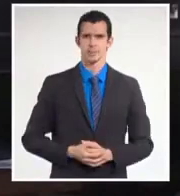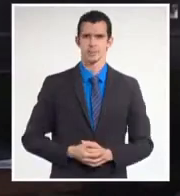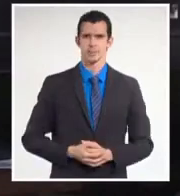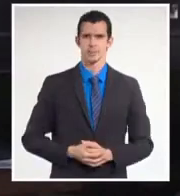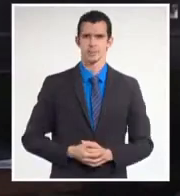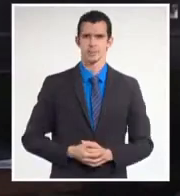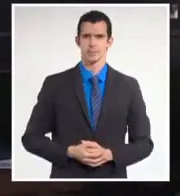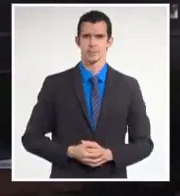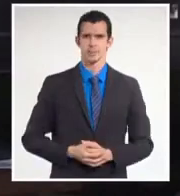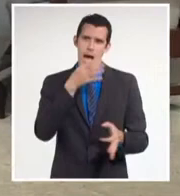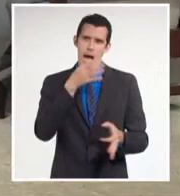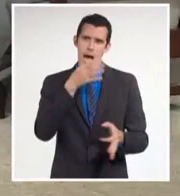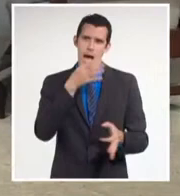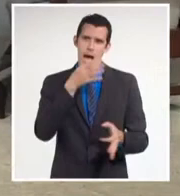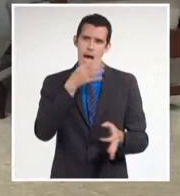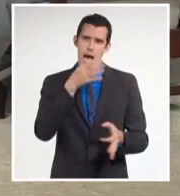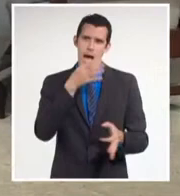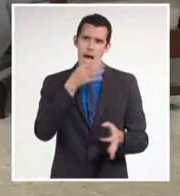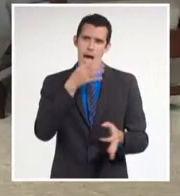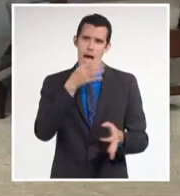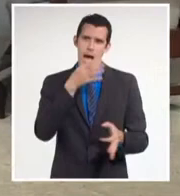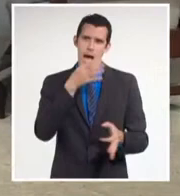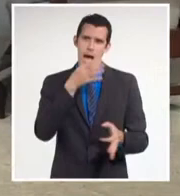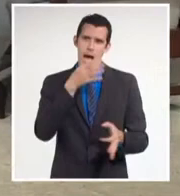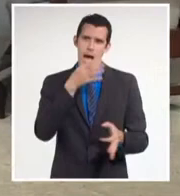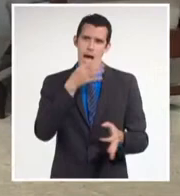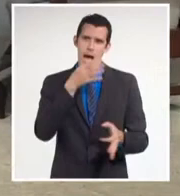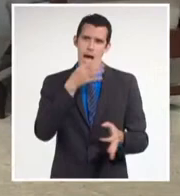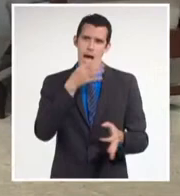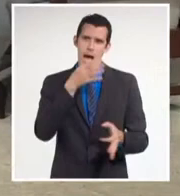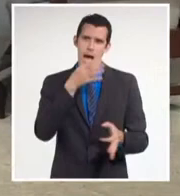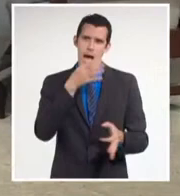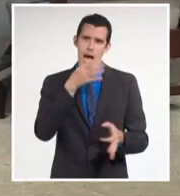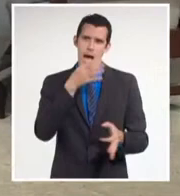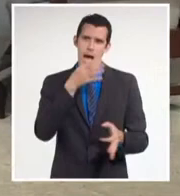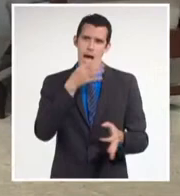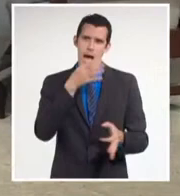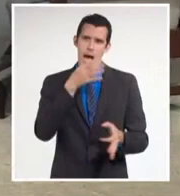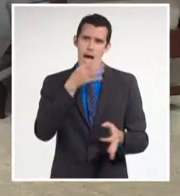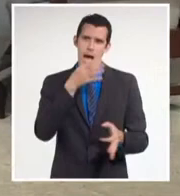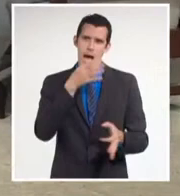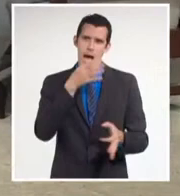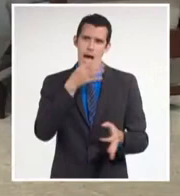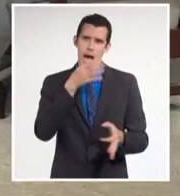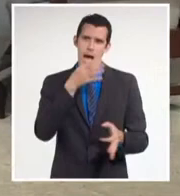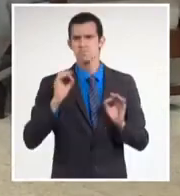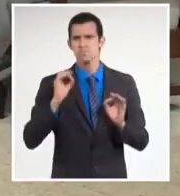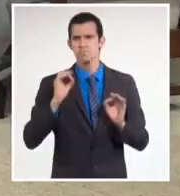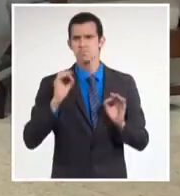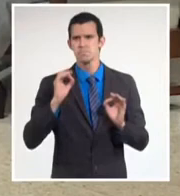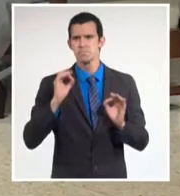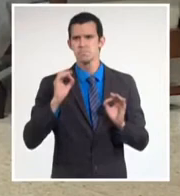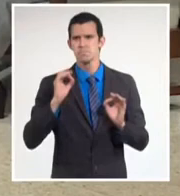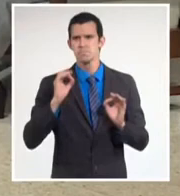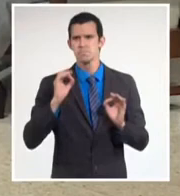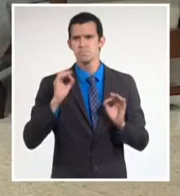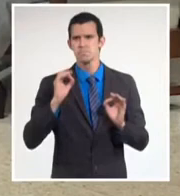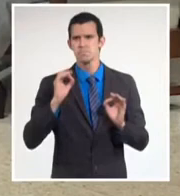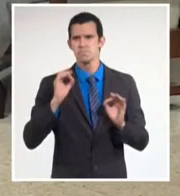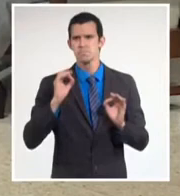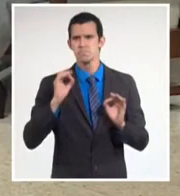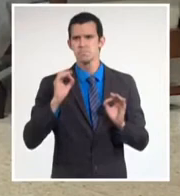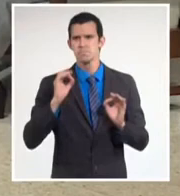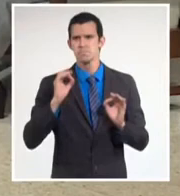hemos estado desarrollando desde el Palacio de Convenciones. Yo creo que hay mucha confianza, hay mucha esperanza y hay también plena certeza